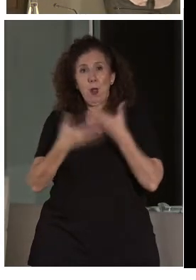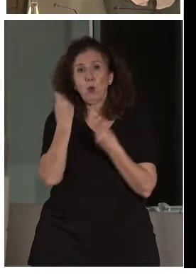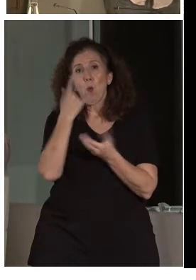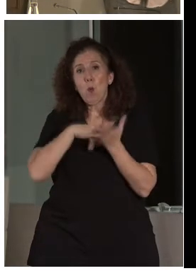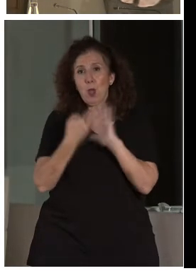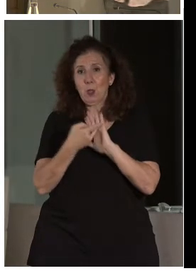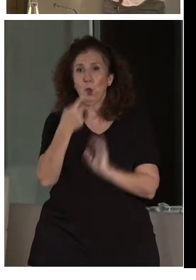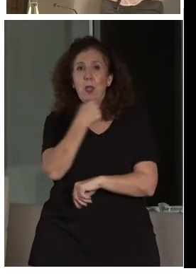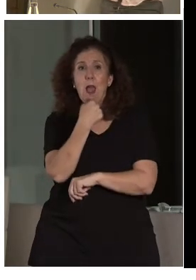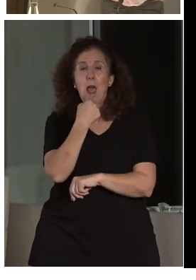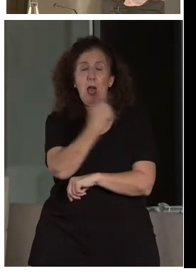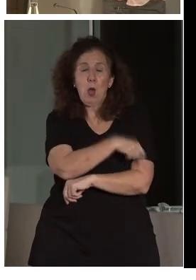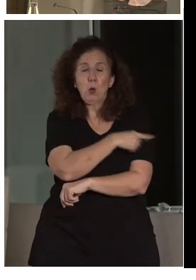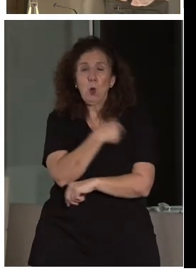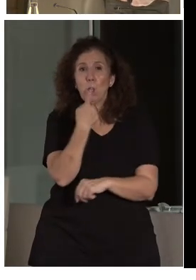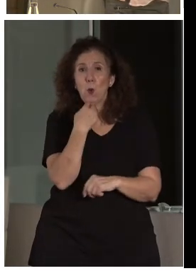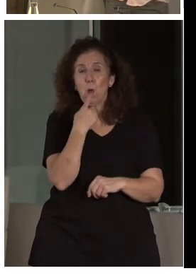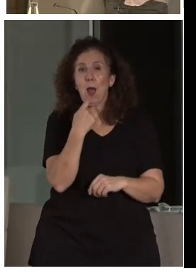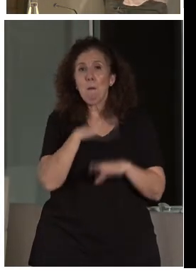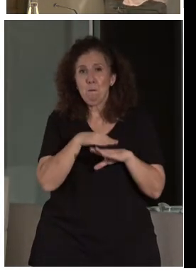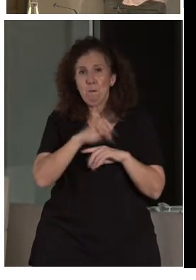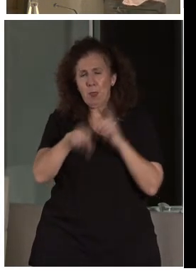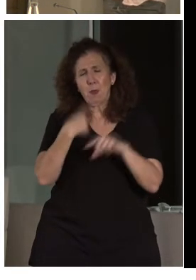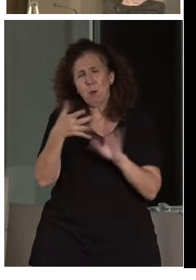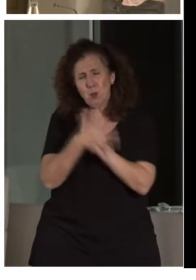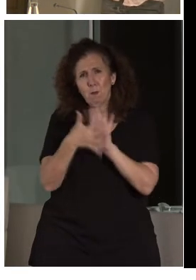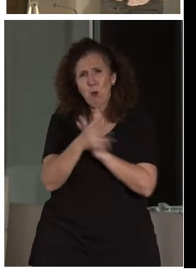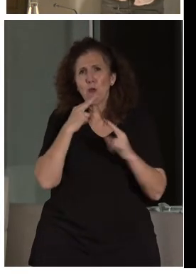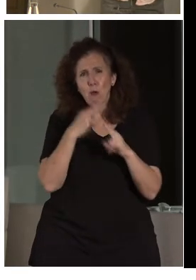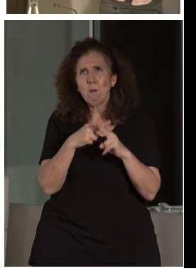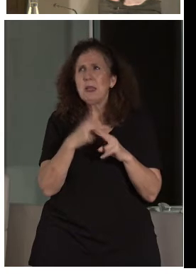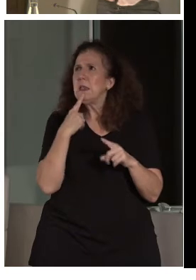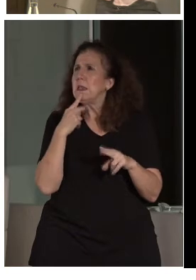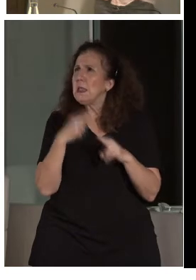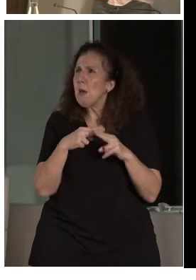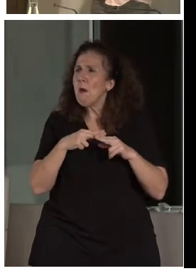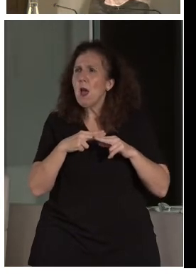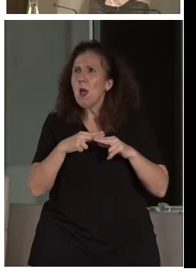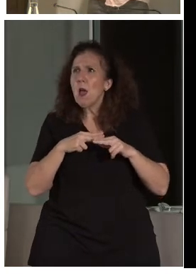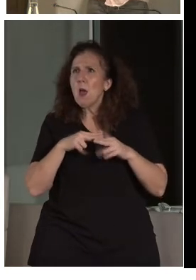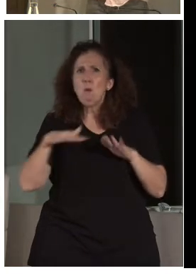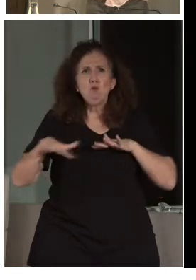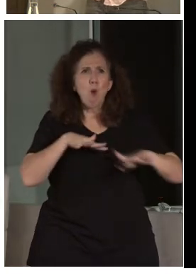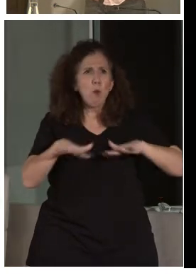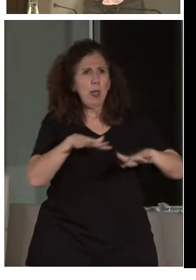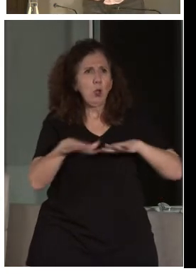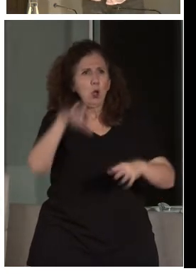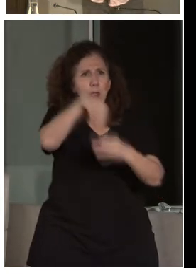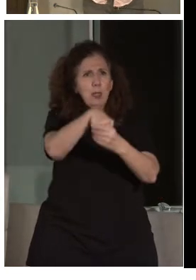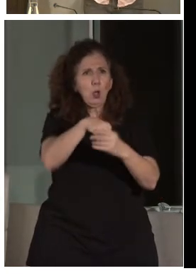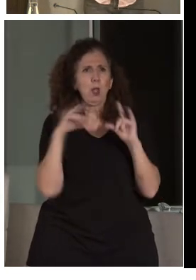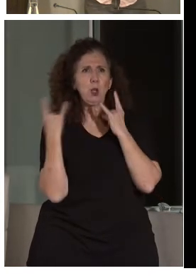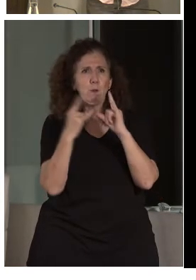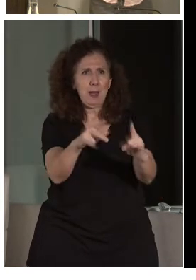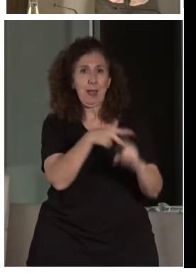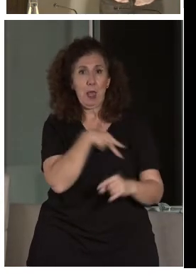Roja, que luego veremos cómo se llama, moviéndonos por los parques nacionales, que lo que hacíamos era